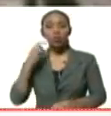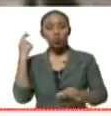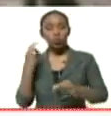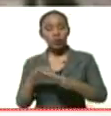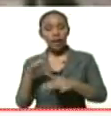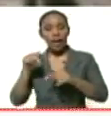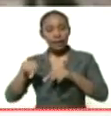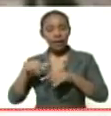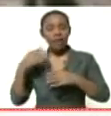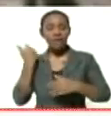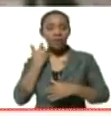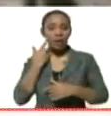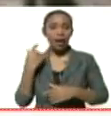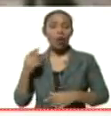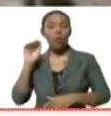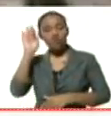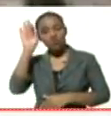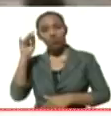esta enfermedad.